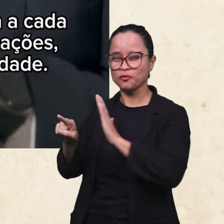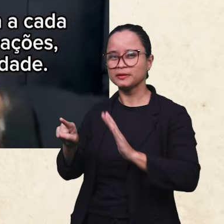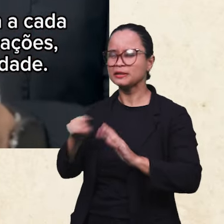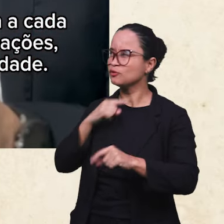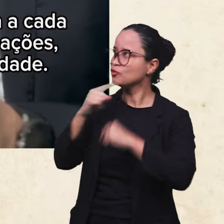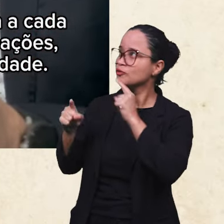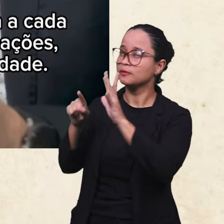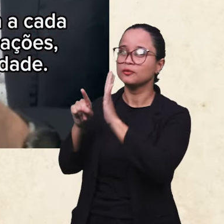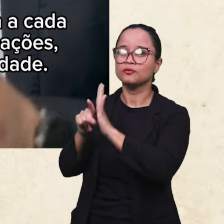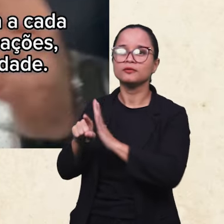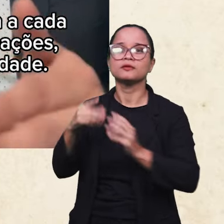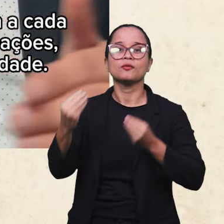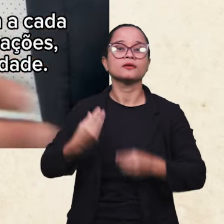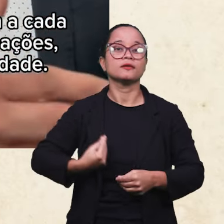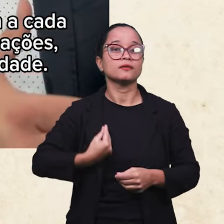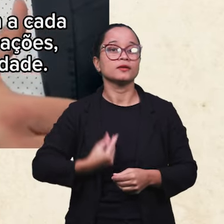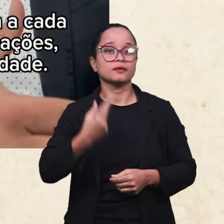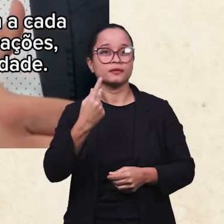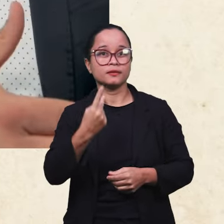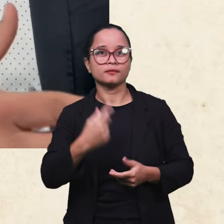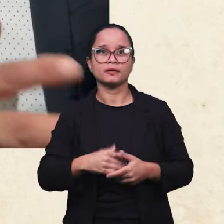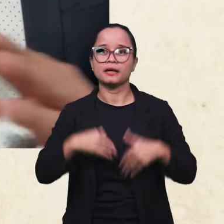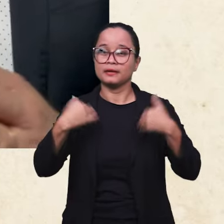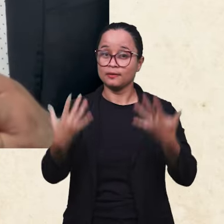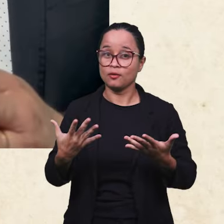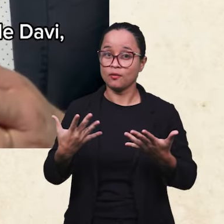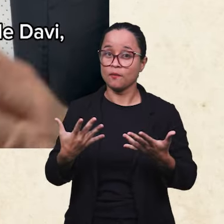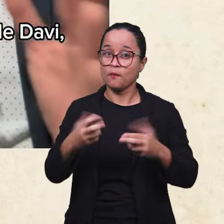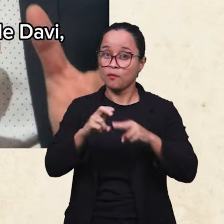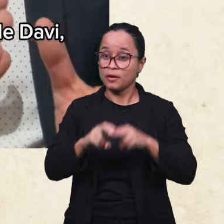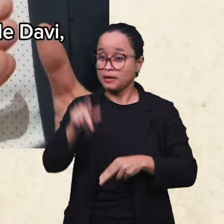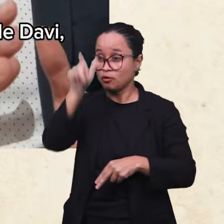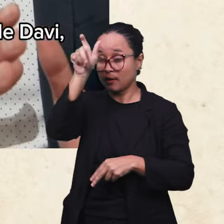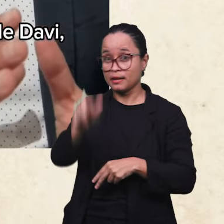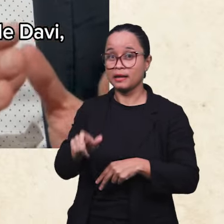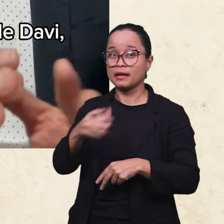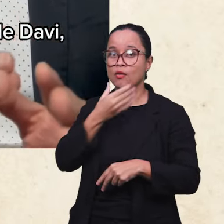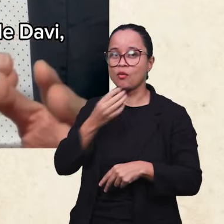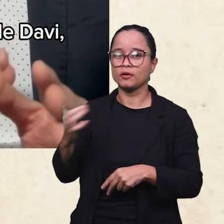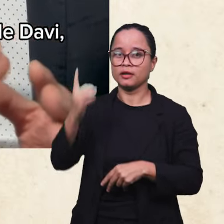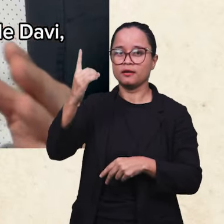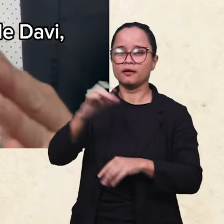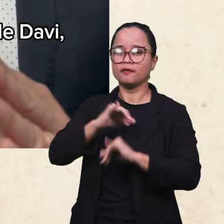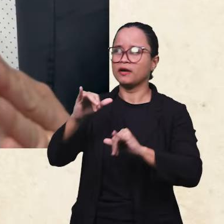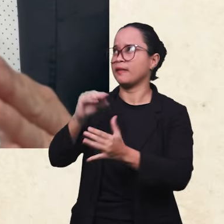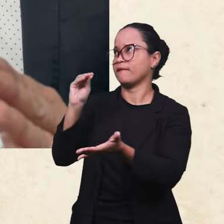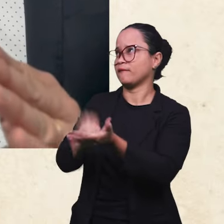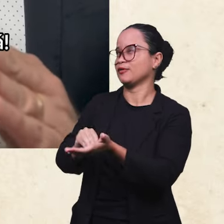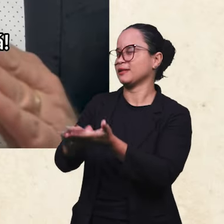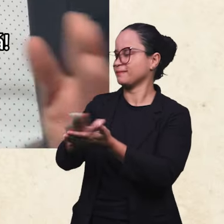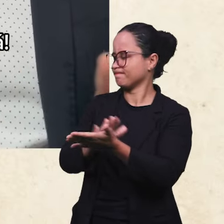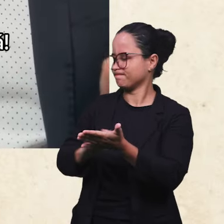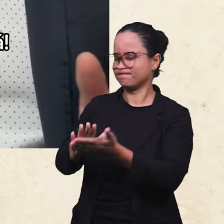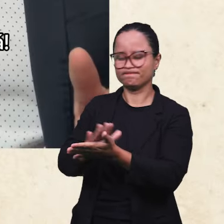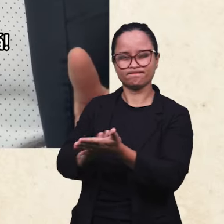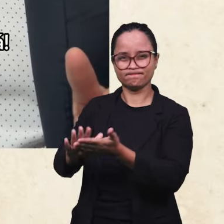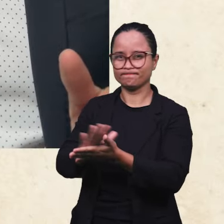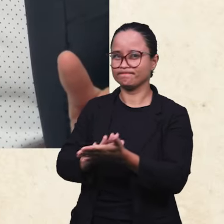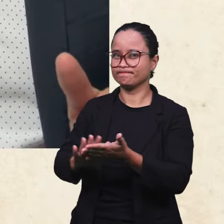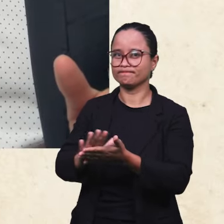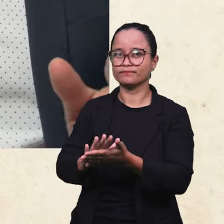sus inquietudes a través de esta humildad. Por eso que la expresión de David diciendo, nada